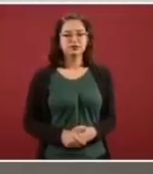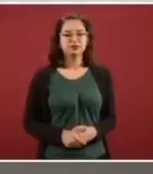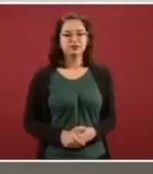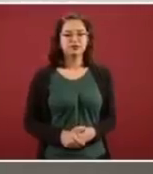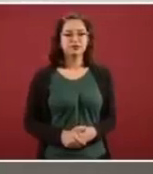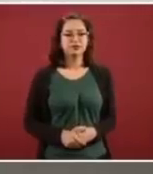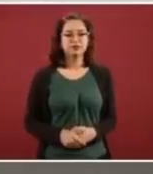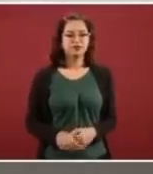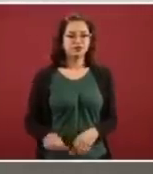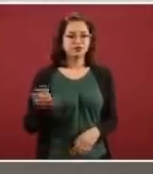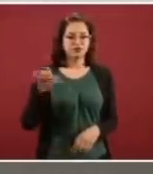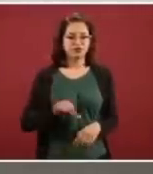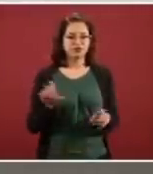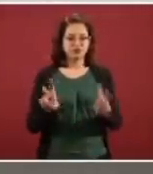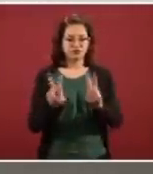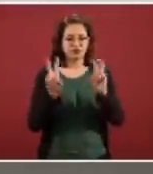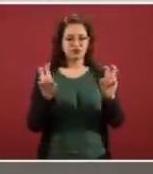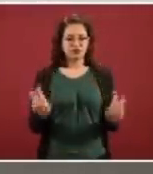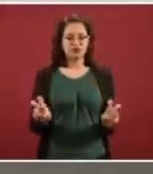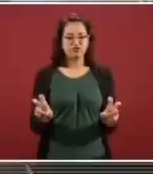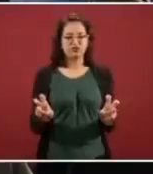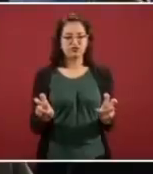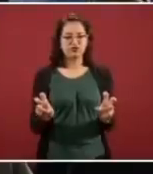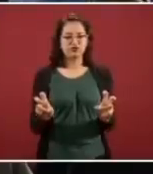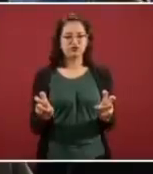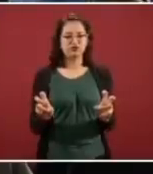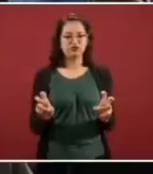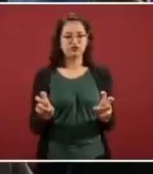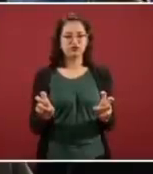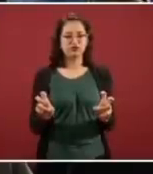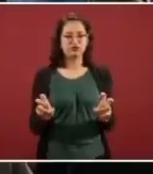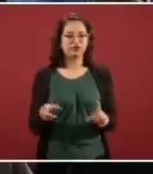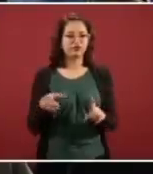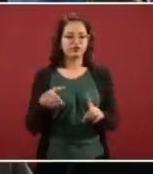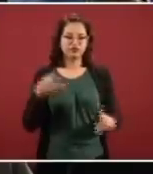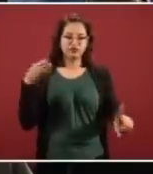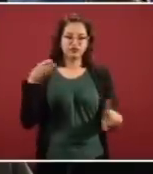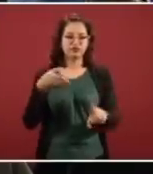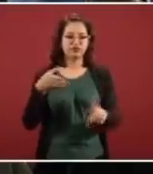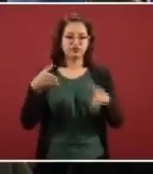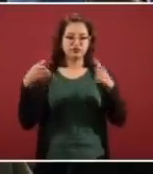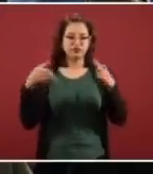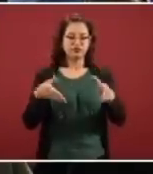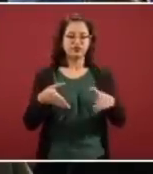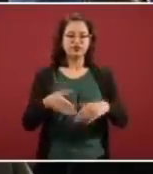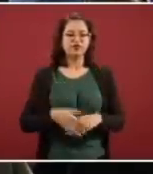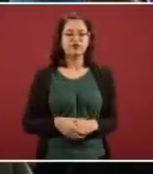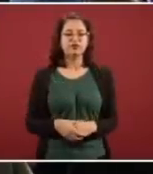Pues el día de hoy vamos a dedicarlo a